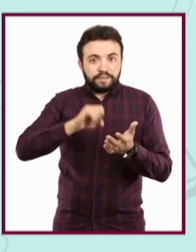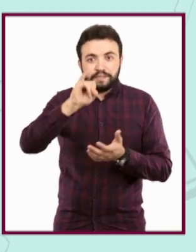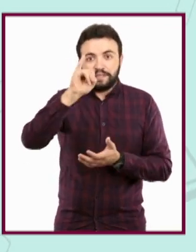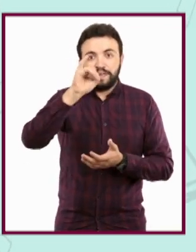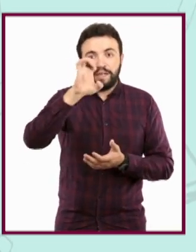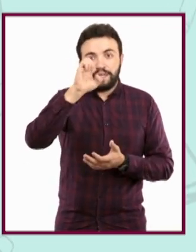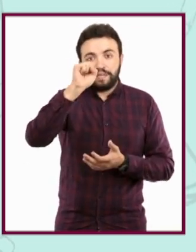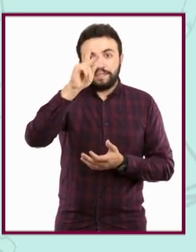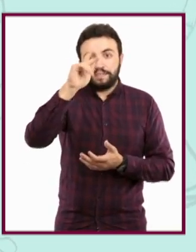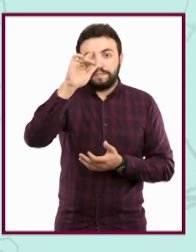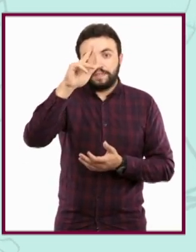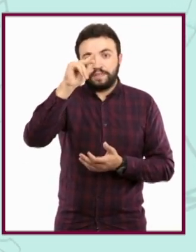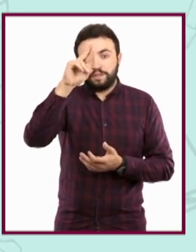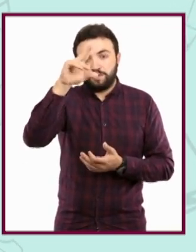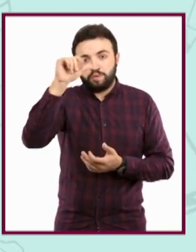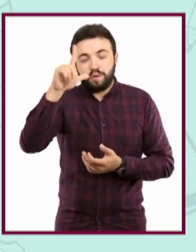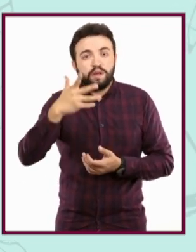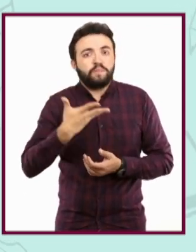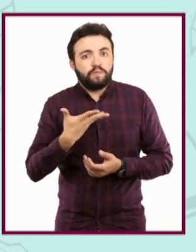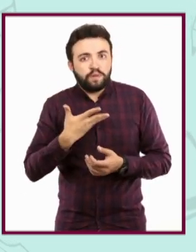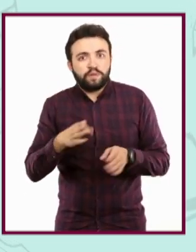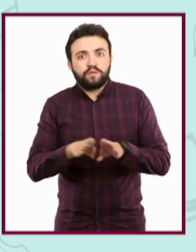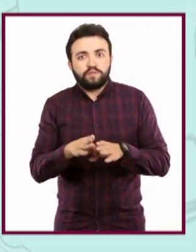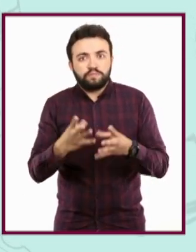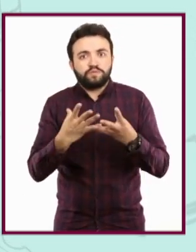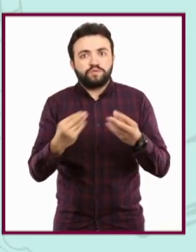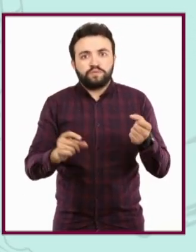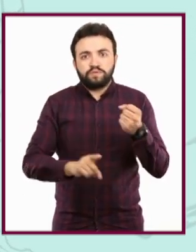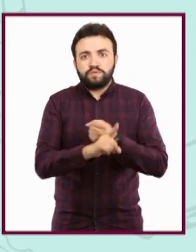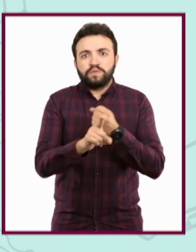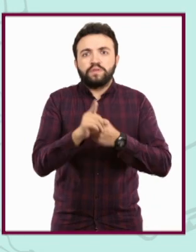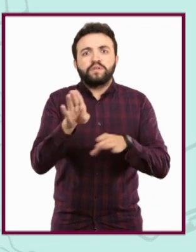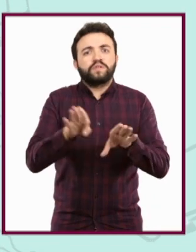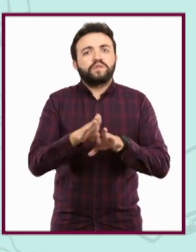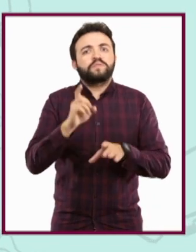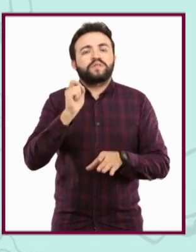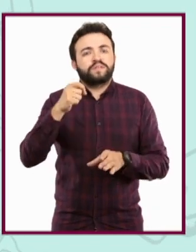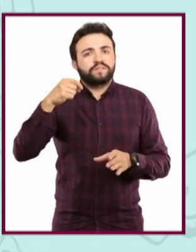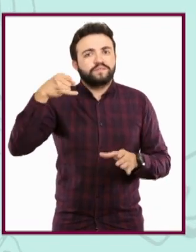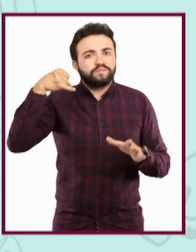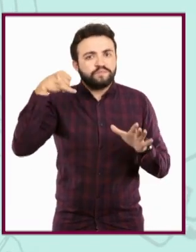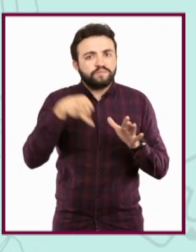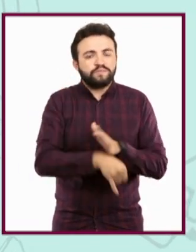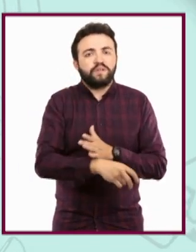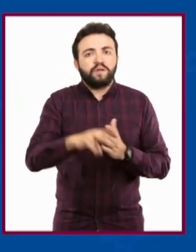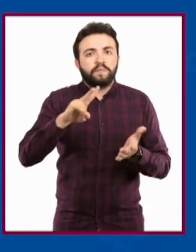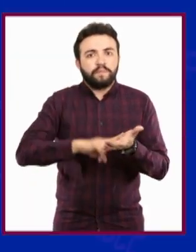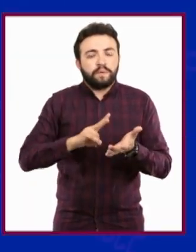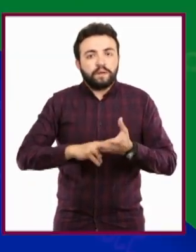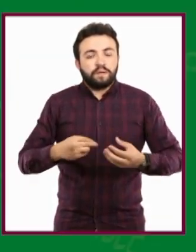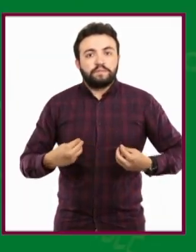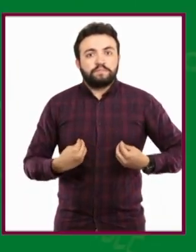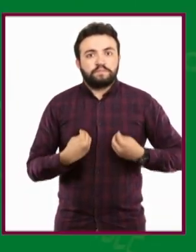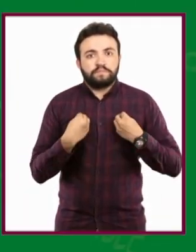espiritual, podemos resolver problemas que tienen que ver con los significados profundos y los valores de la vida.